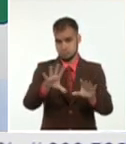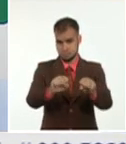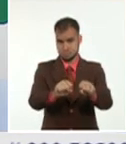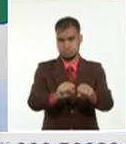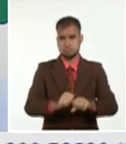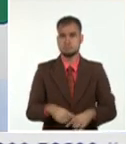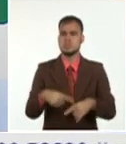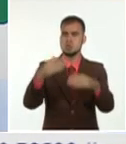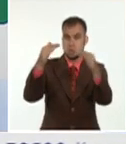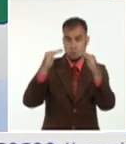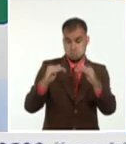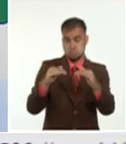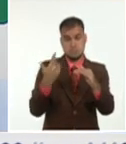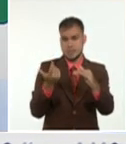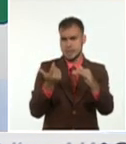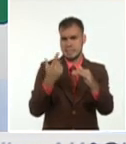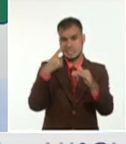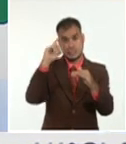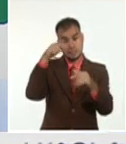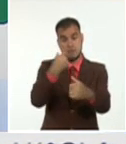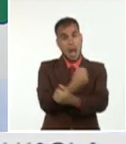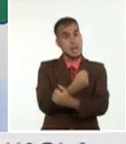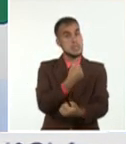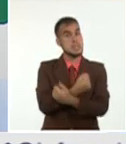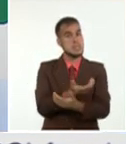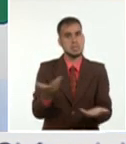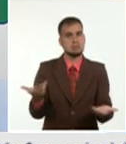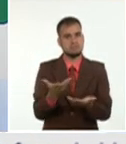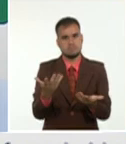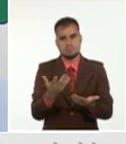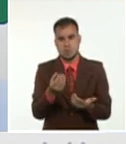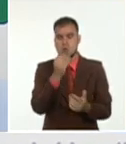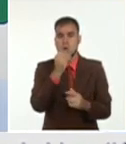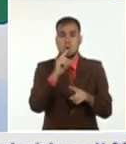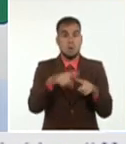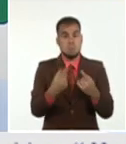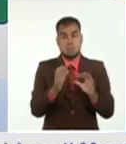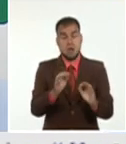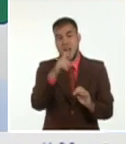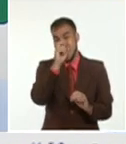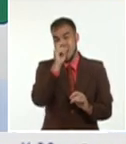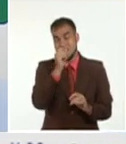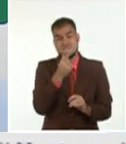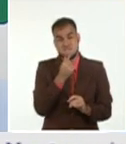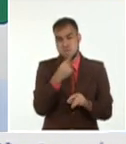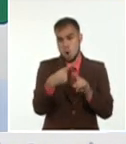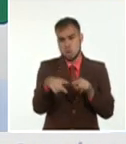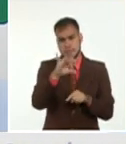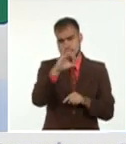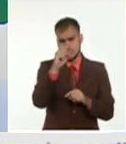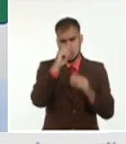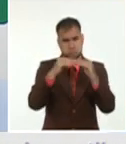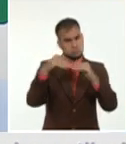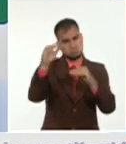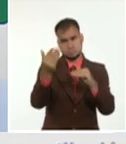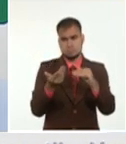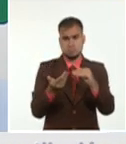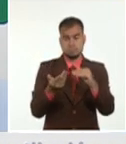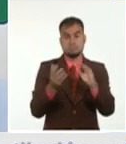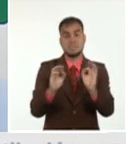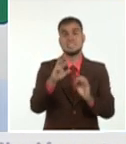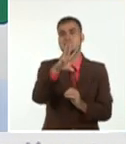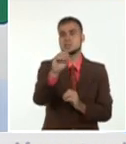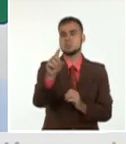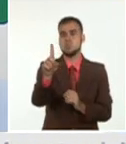mayor riesgo por la evolución y las complicaciones que en general se ocurren, que es el de 60 y más años,